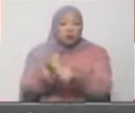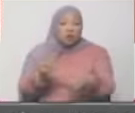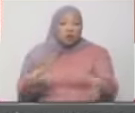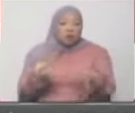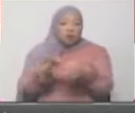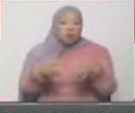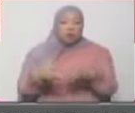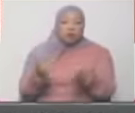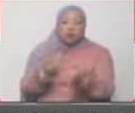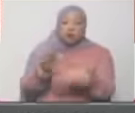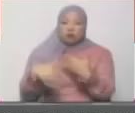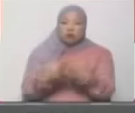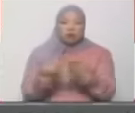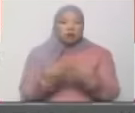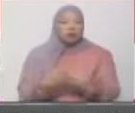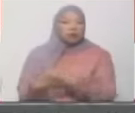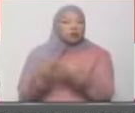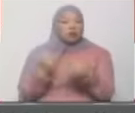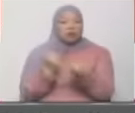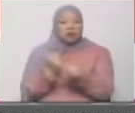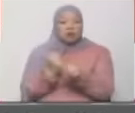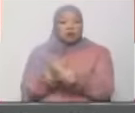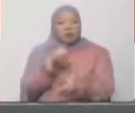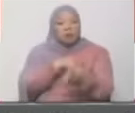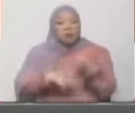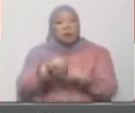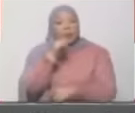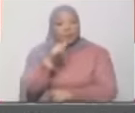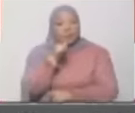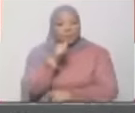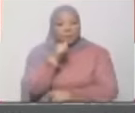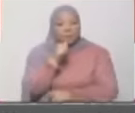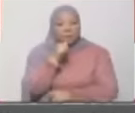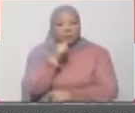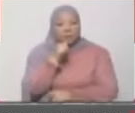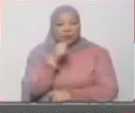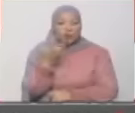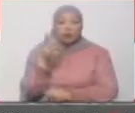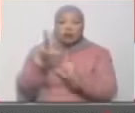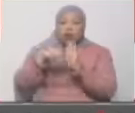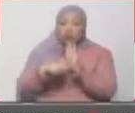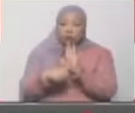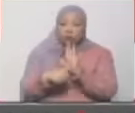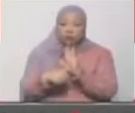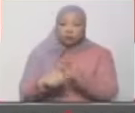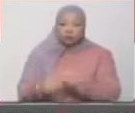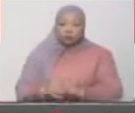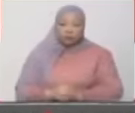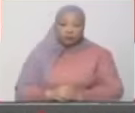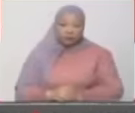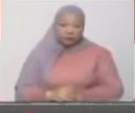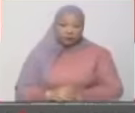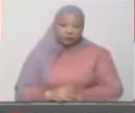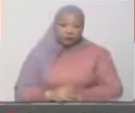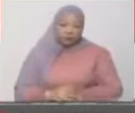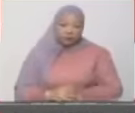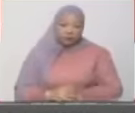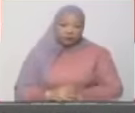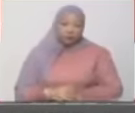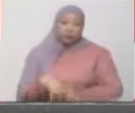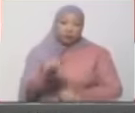No podrá ni la conspiración, ni la corrupción, ni el